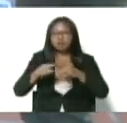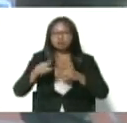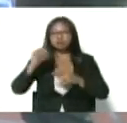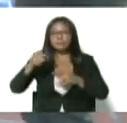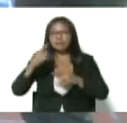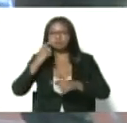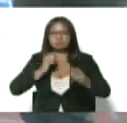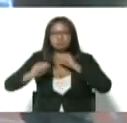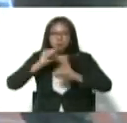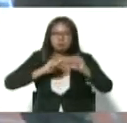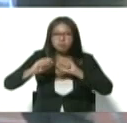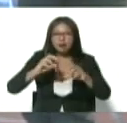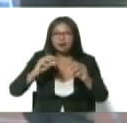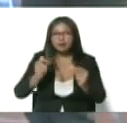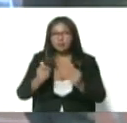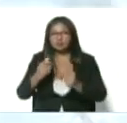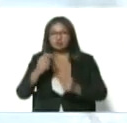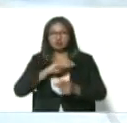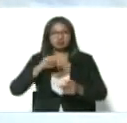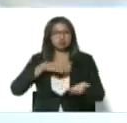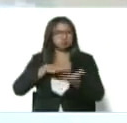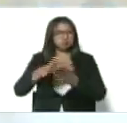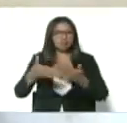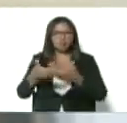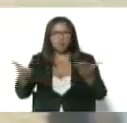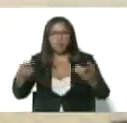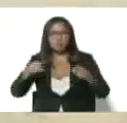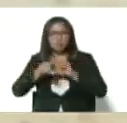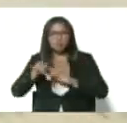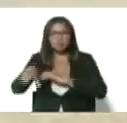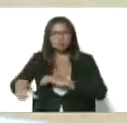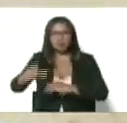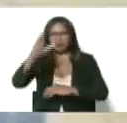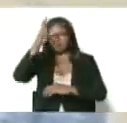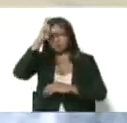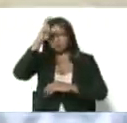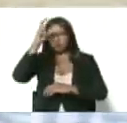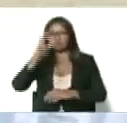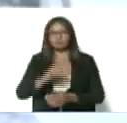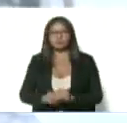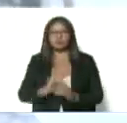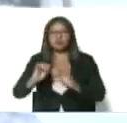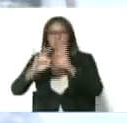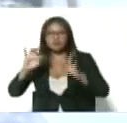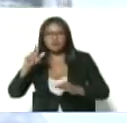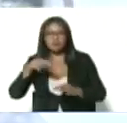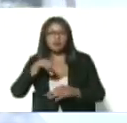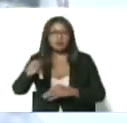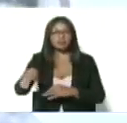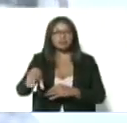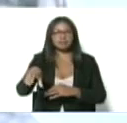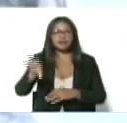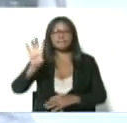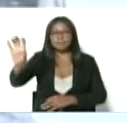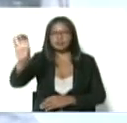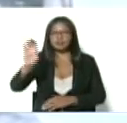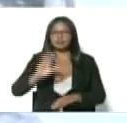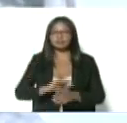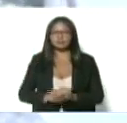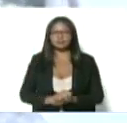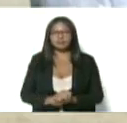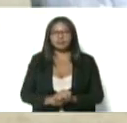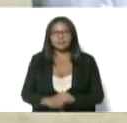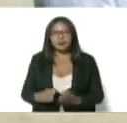despliegue efectivo que se seguirá garantizando desde el estado falcón y a lo largo y ancho de toda nuestra patria para seguir garantizando